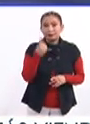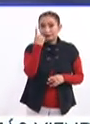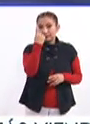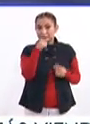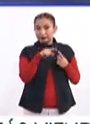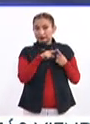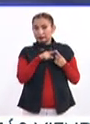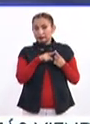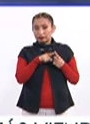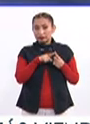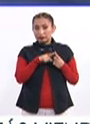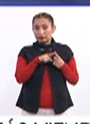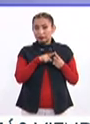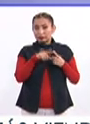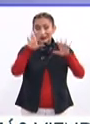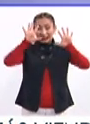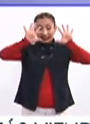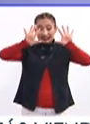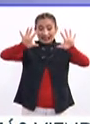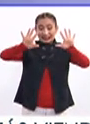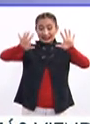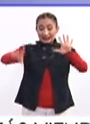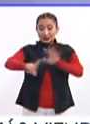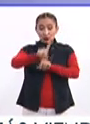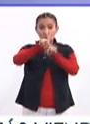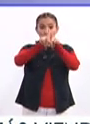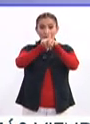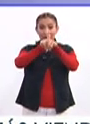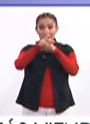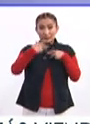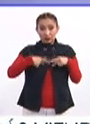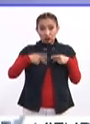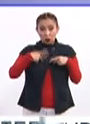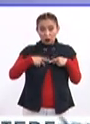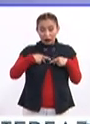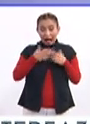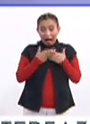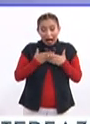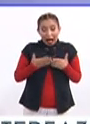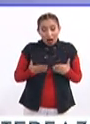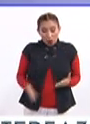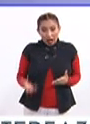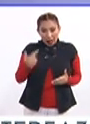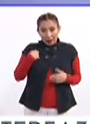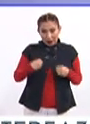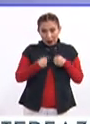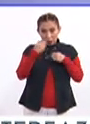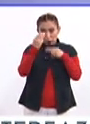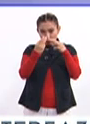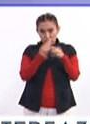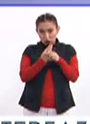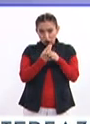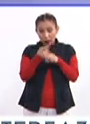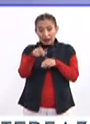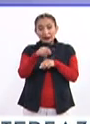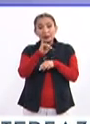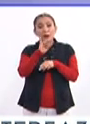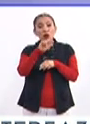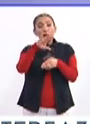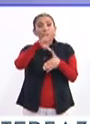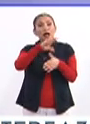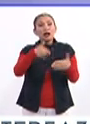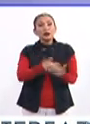1 de cada 10 habitantes que hoy estamos poblando el mundo es